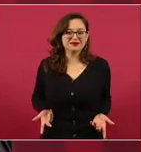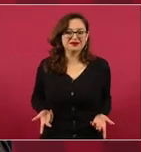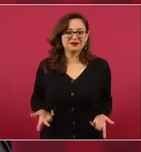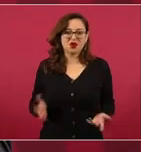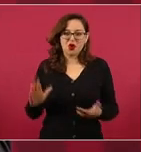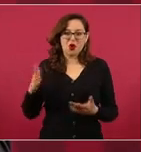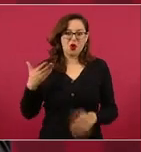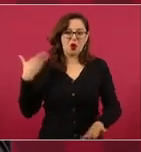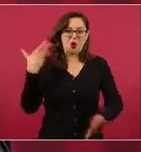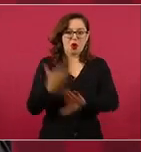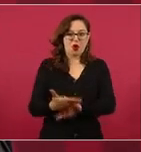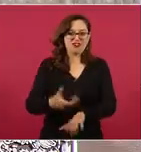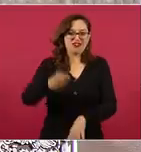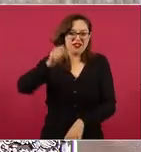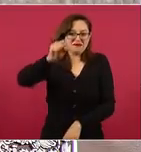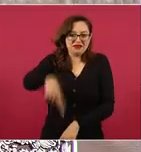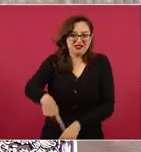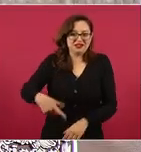Pero eso también